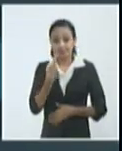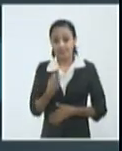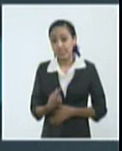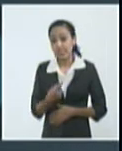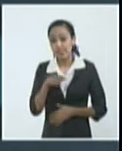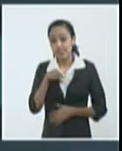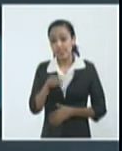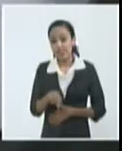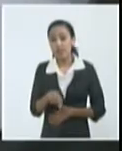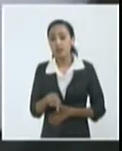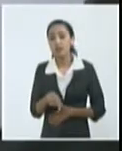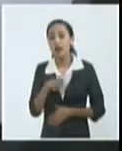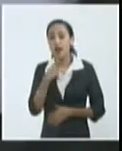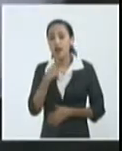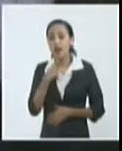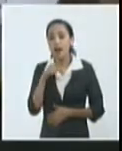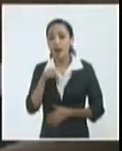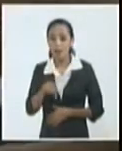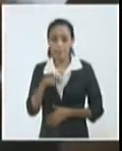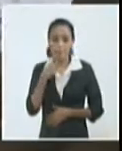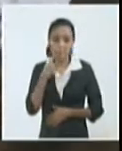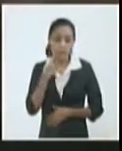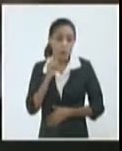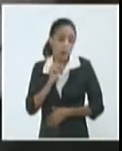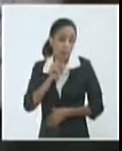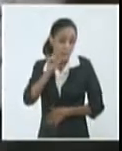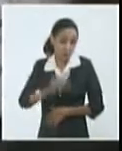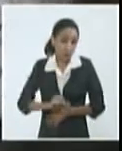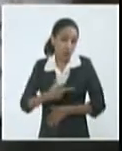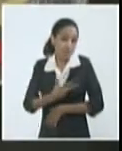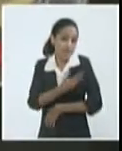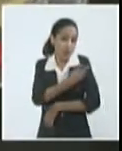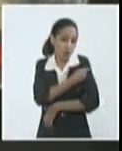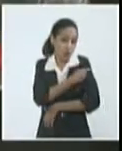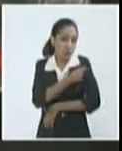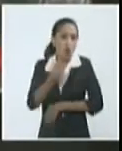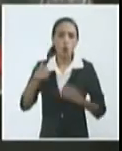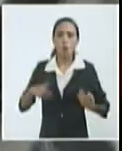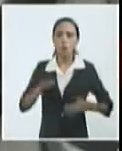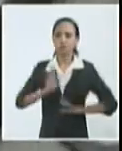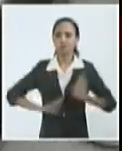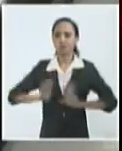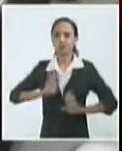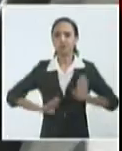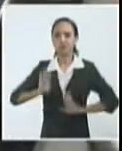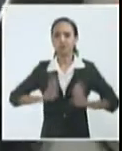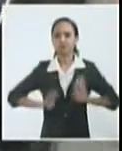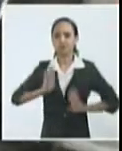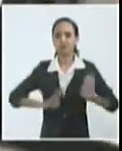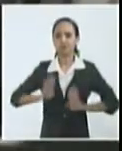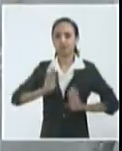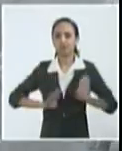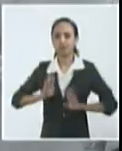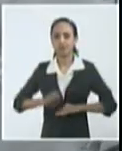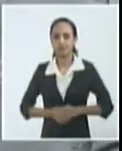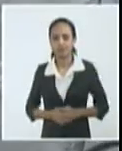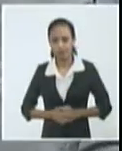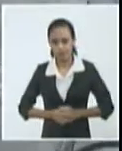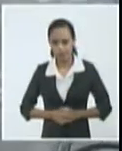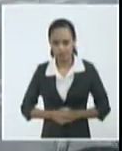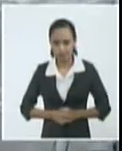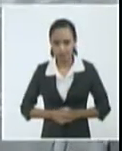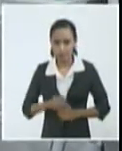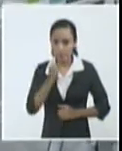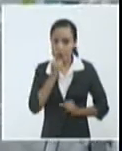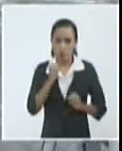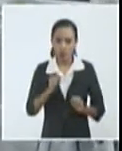de anticuerpos a partir de la vacunación que se prolongan con niveles muy superiores hasta los